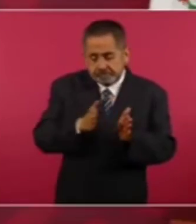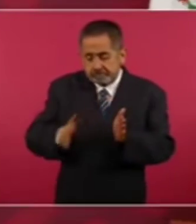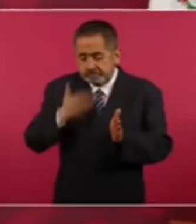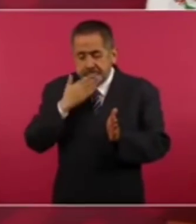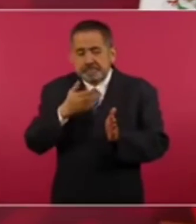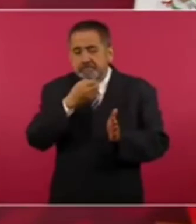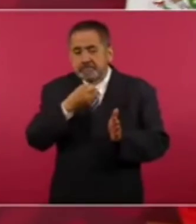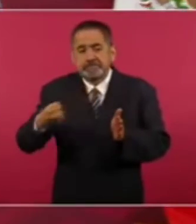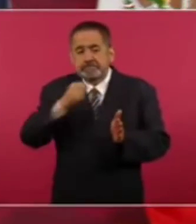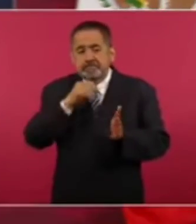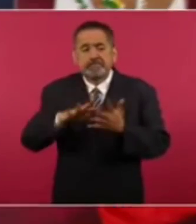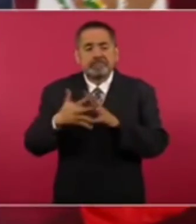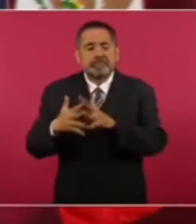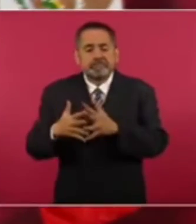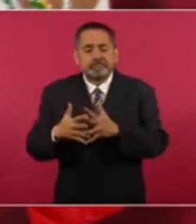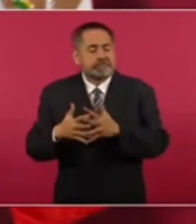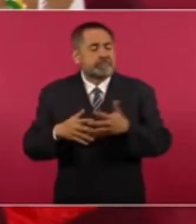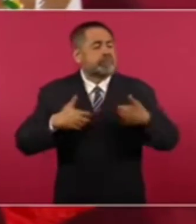Afortunadamente, cuando